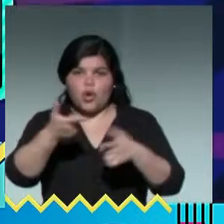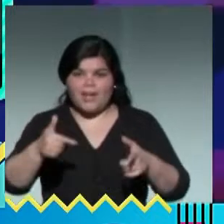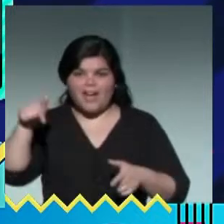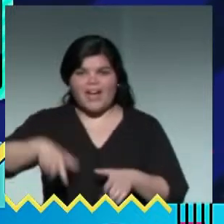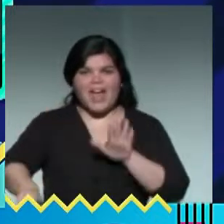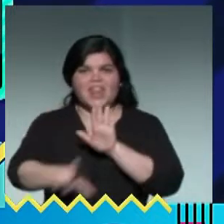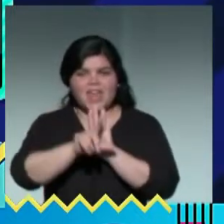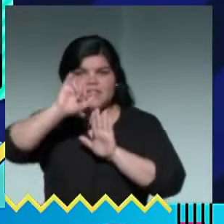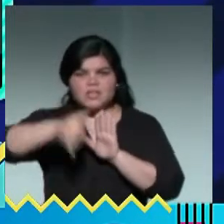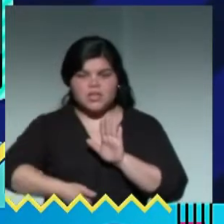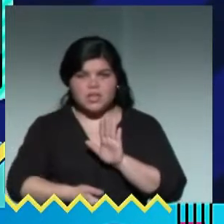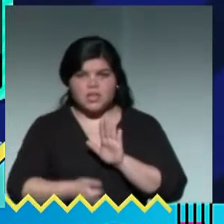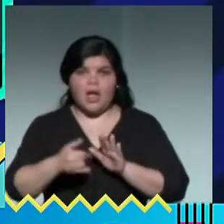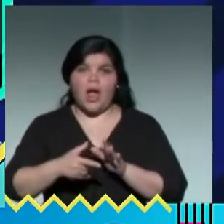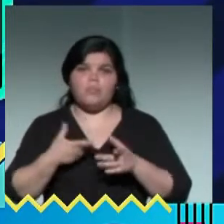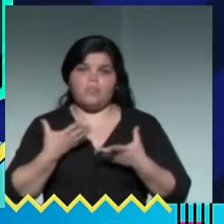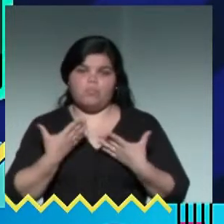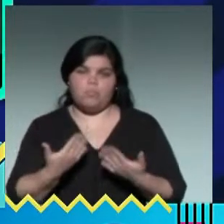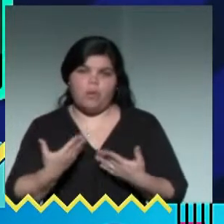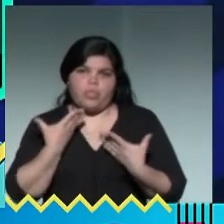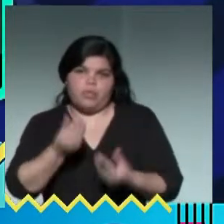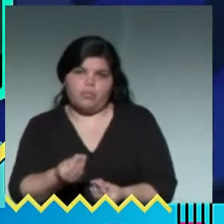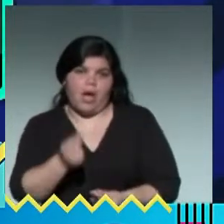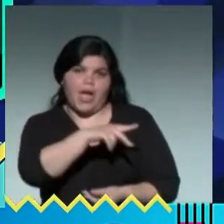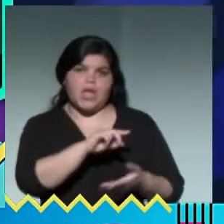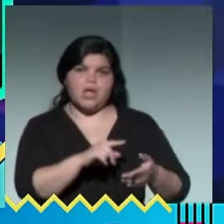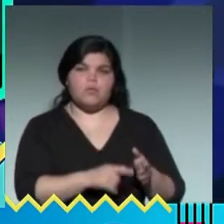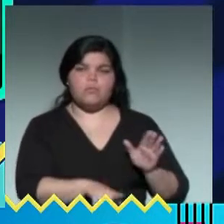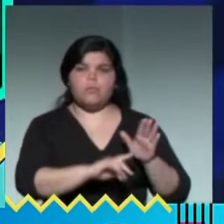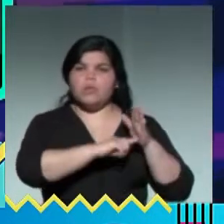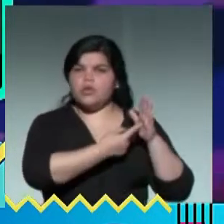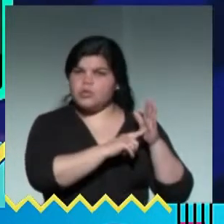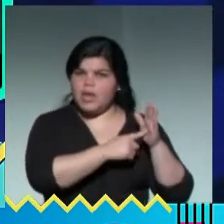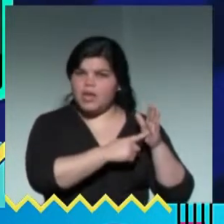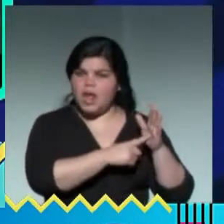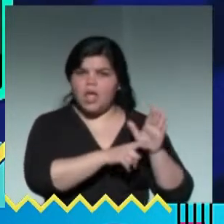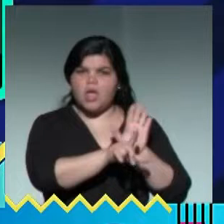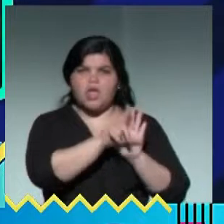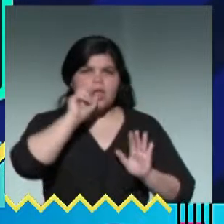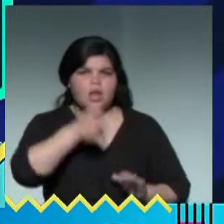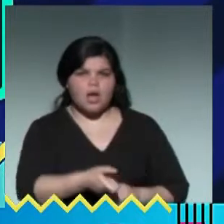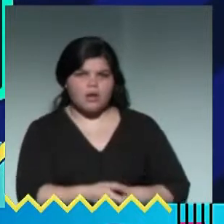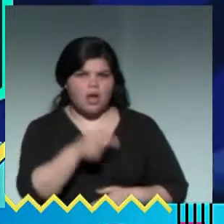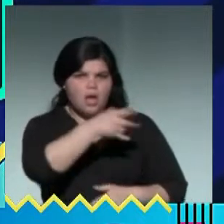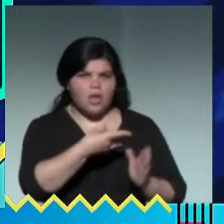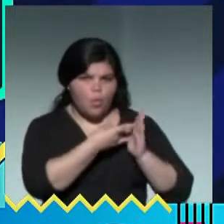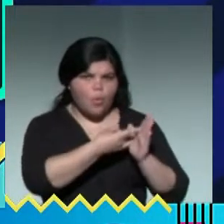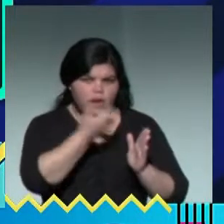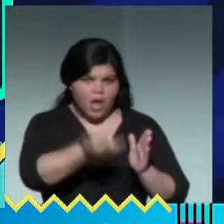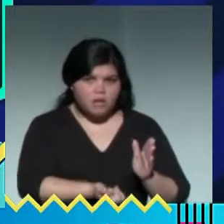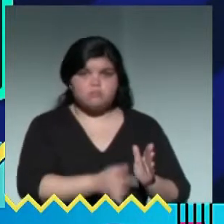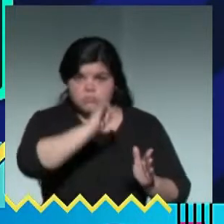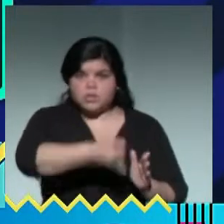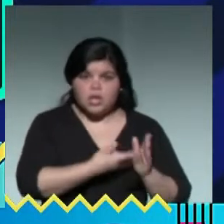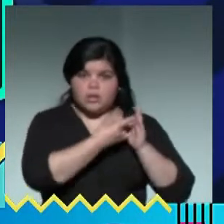significa que no ocurra. Yo pregunto, en Buenos Aires son ilegales. ¿Existe o no existe Uber? ¿Existe? Sí, existe. ¿Alguien lo